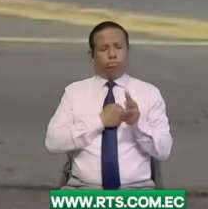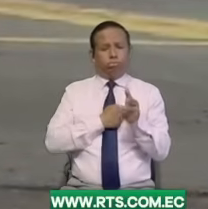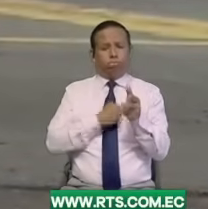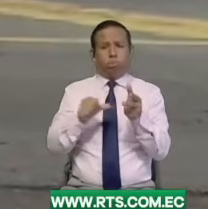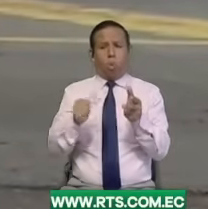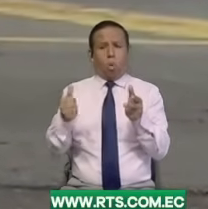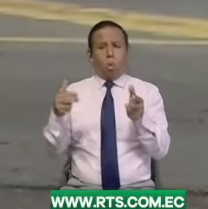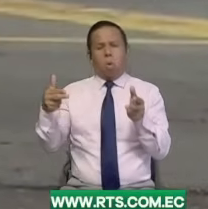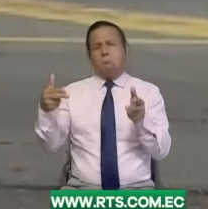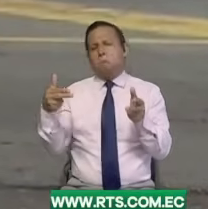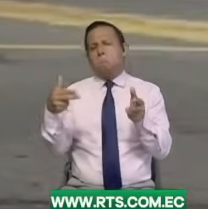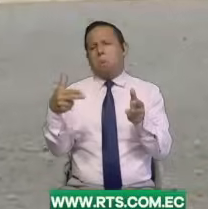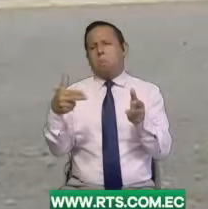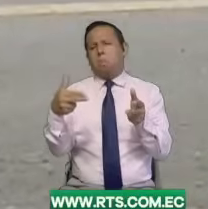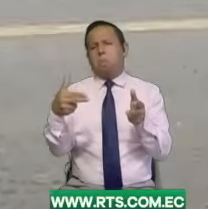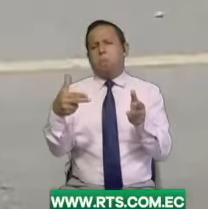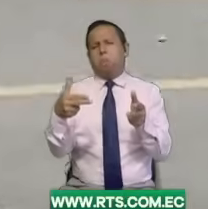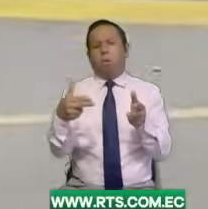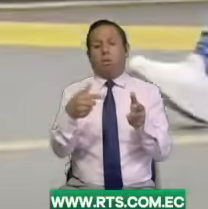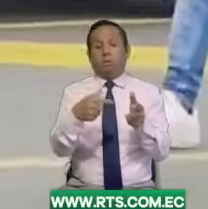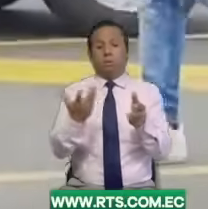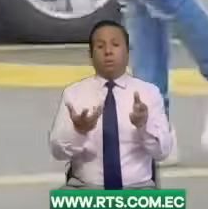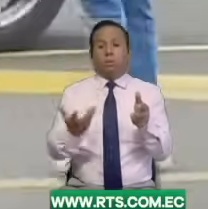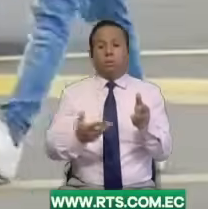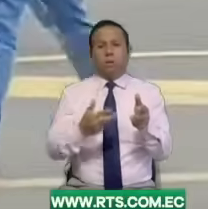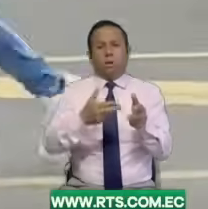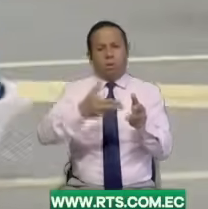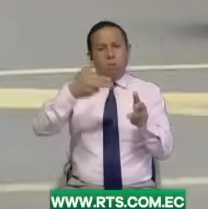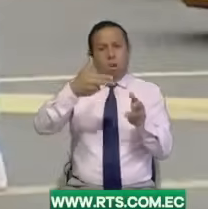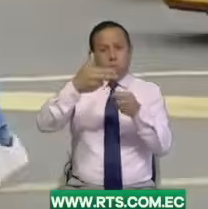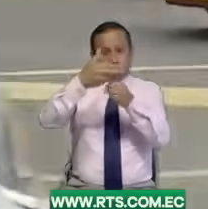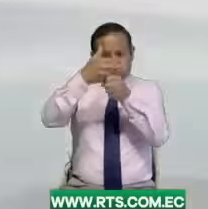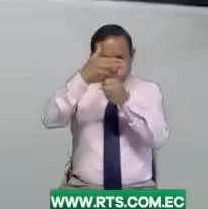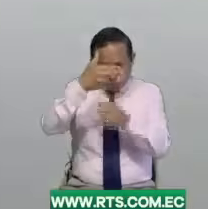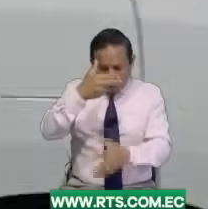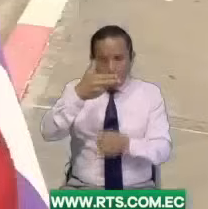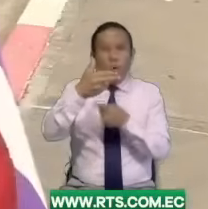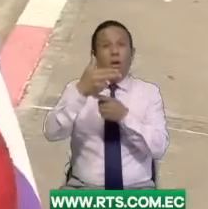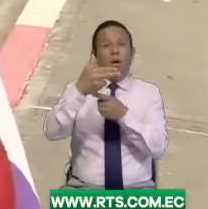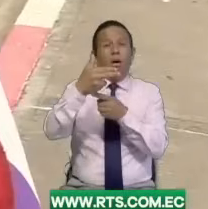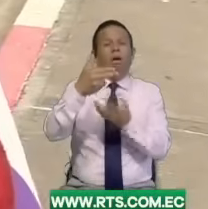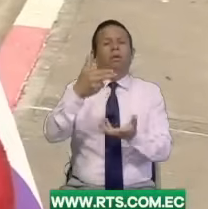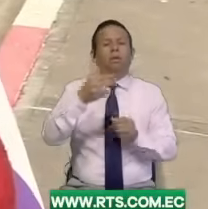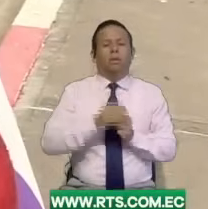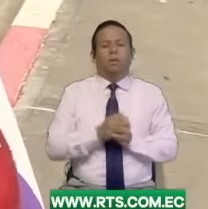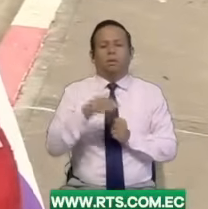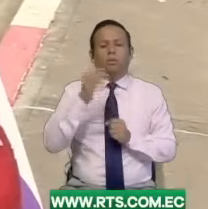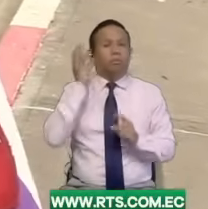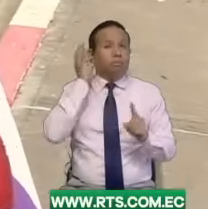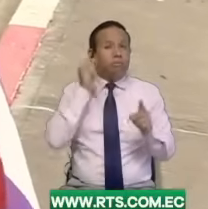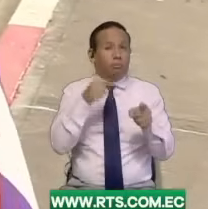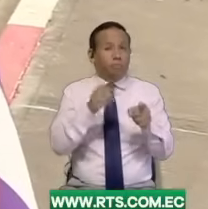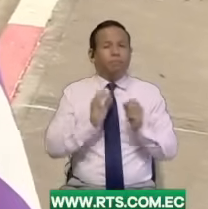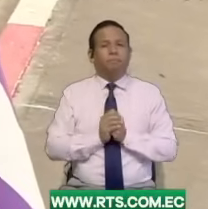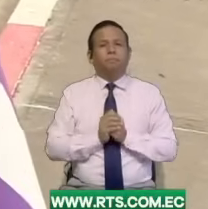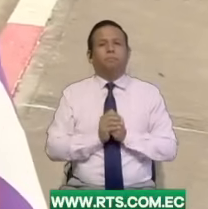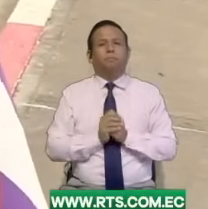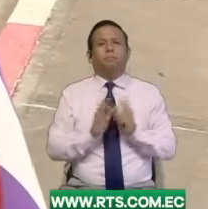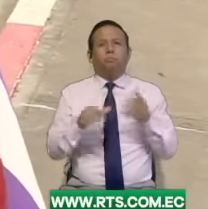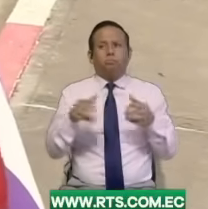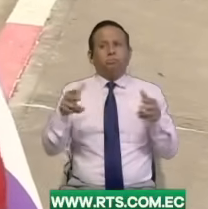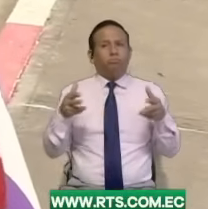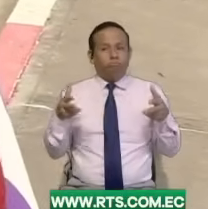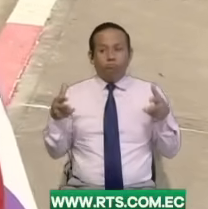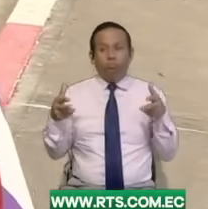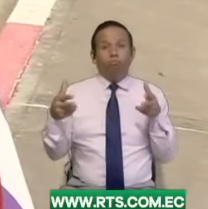los delincuentes, que durante el ataque dejaron caer la alimentadora del arma que estaban utilizando. Una persona de sexo femenino ha sido interceptada en